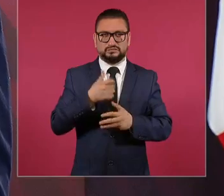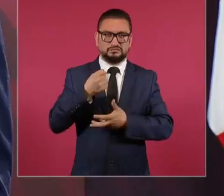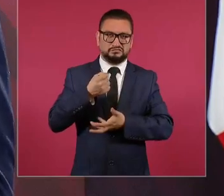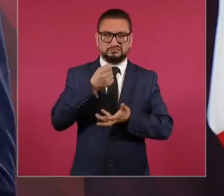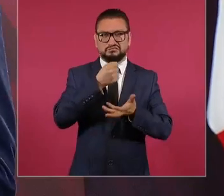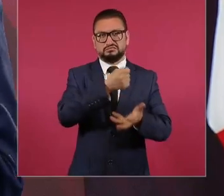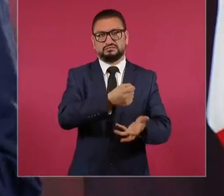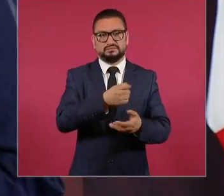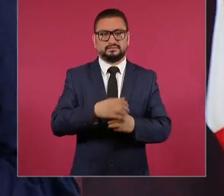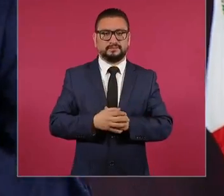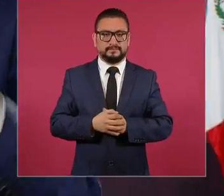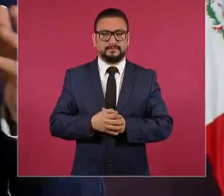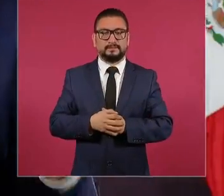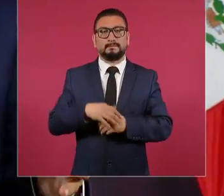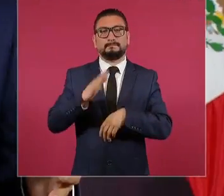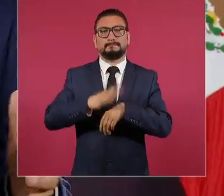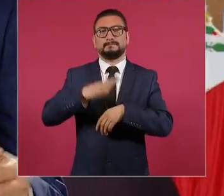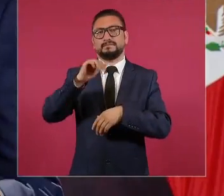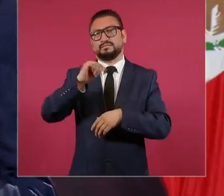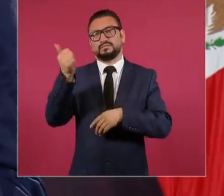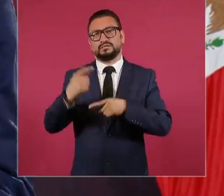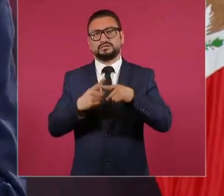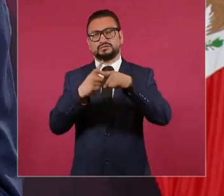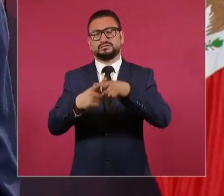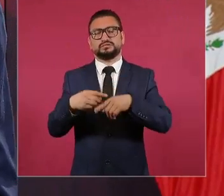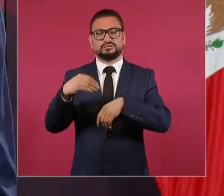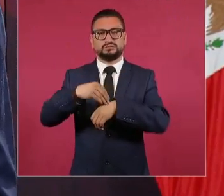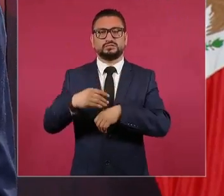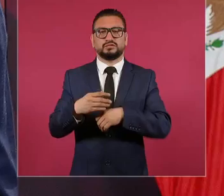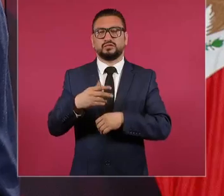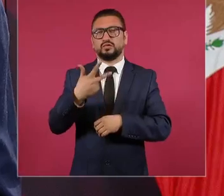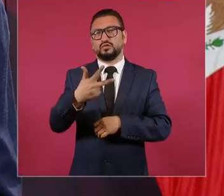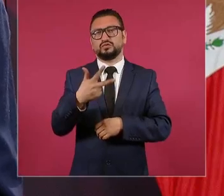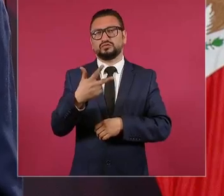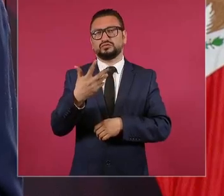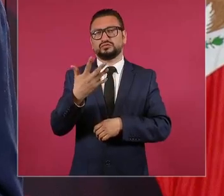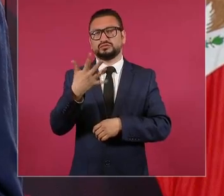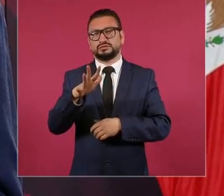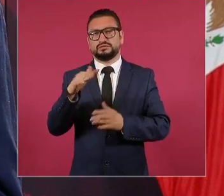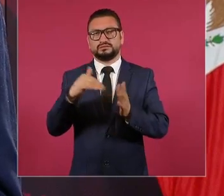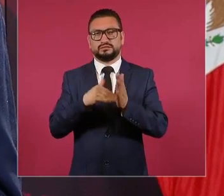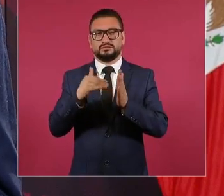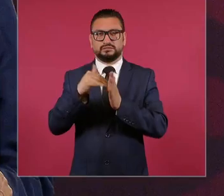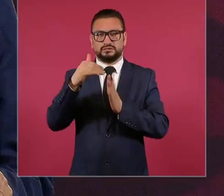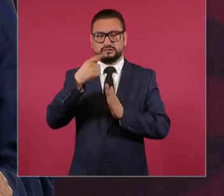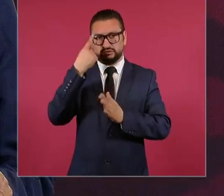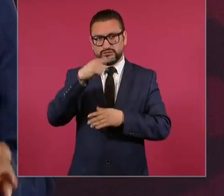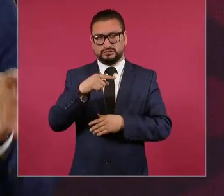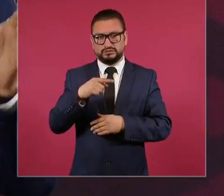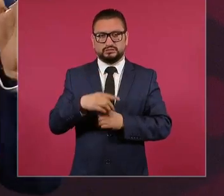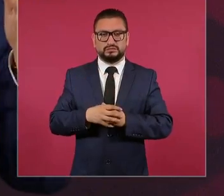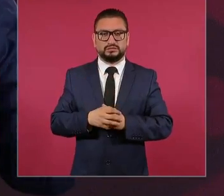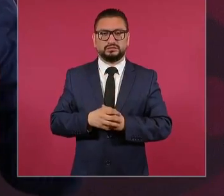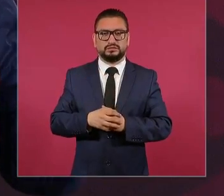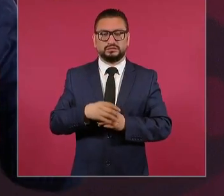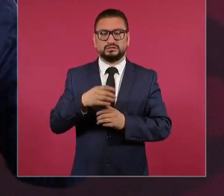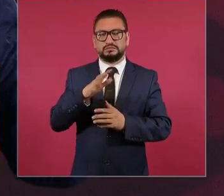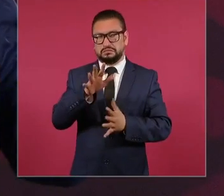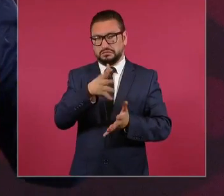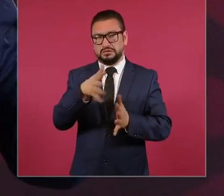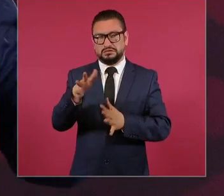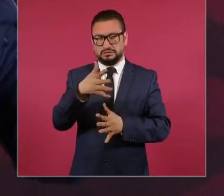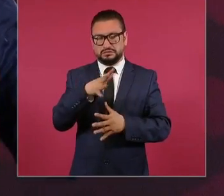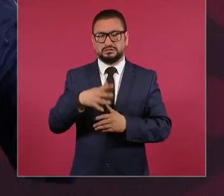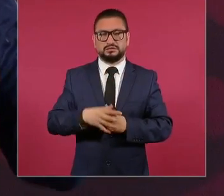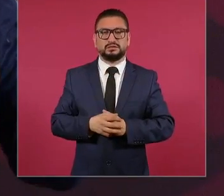más otros ocho o diez mil millones aproximadamente